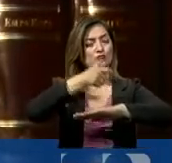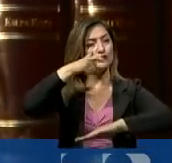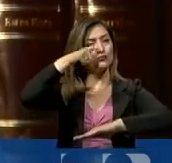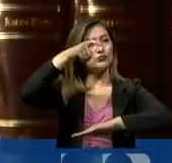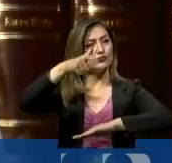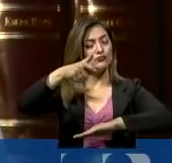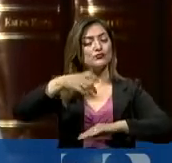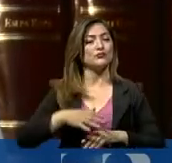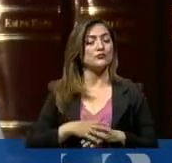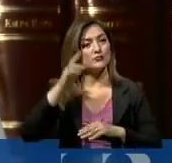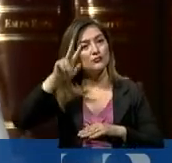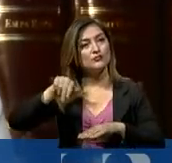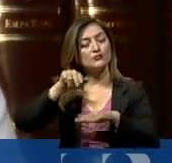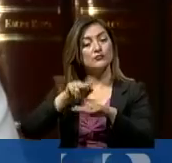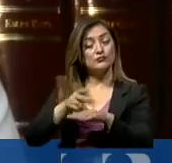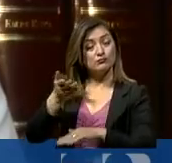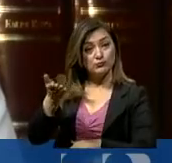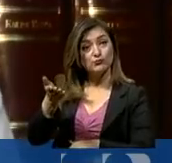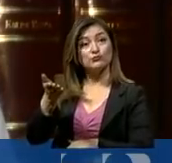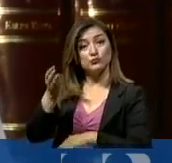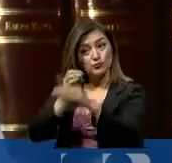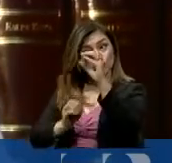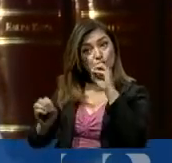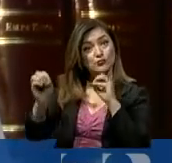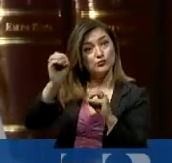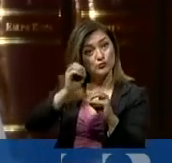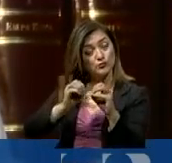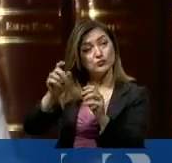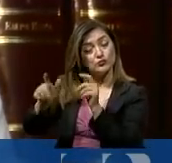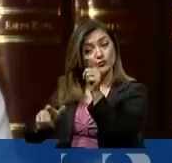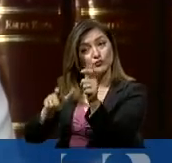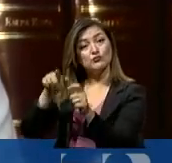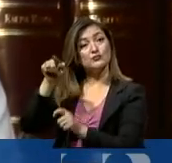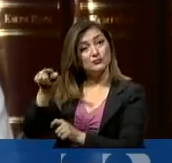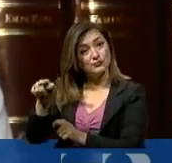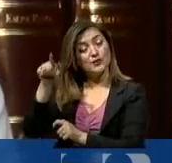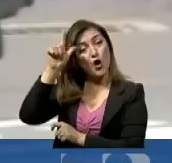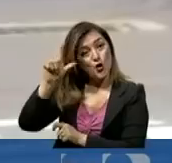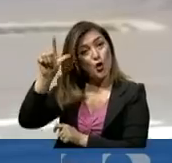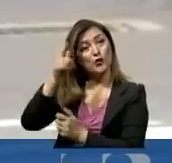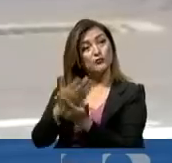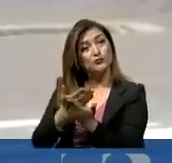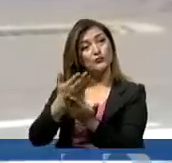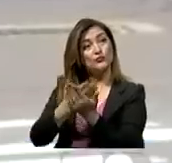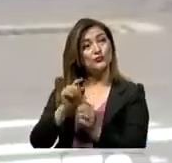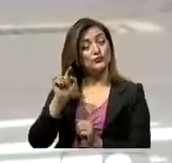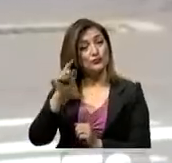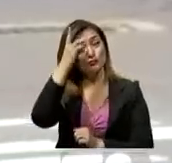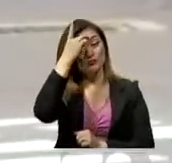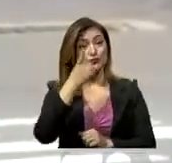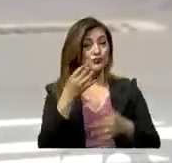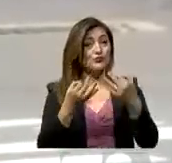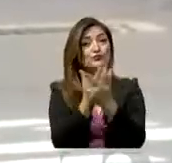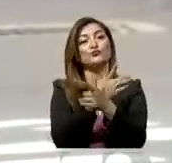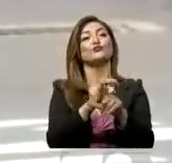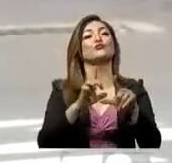jueces de garantías penales a nivel nacional vayan observando, y es lo que la ciudadanía y la lógica exigen. Después de este fallo a su favor,